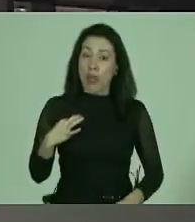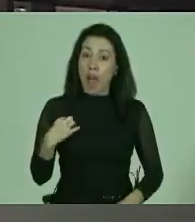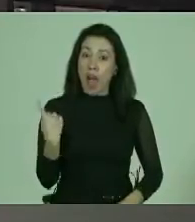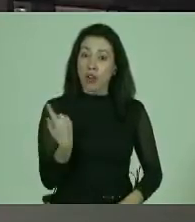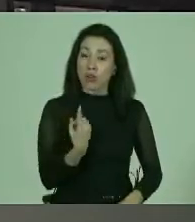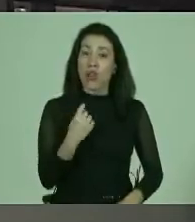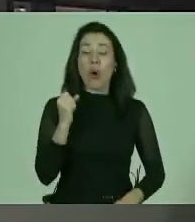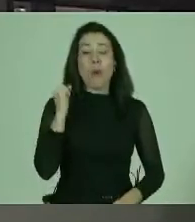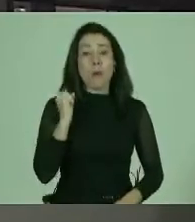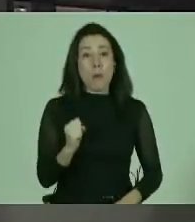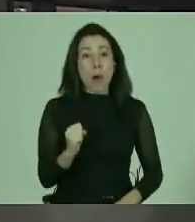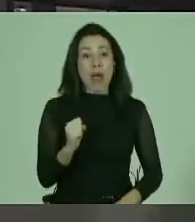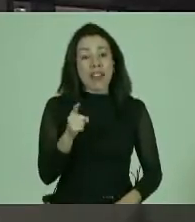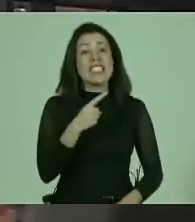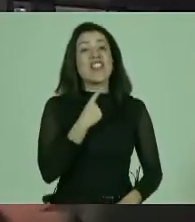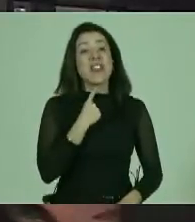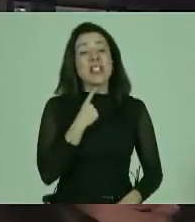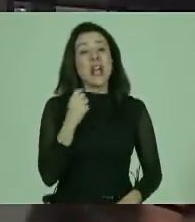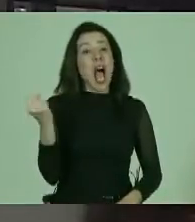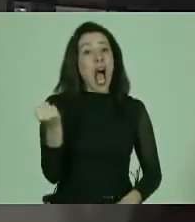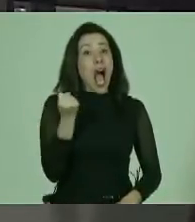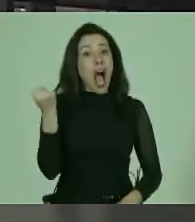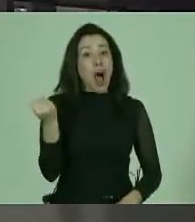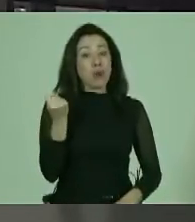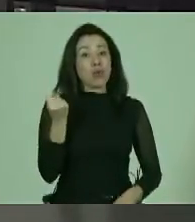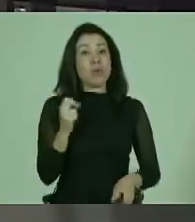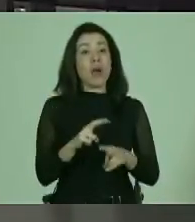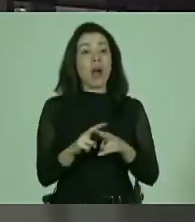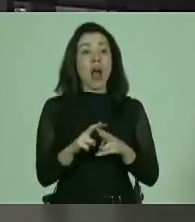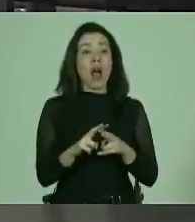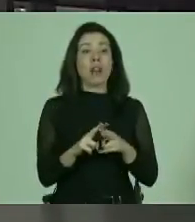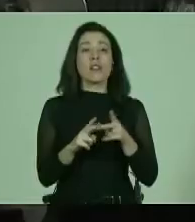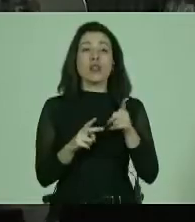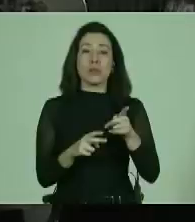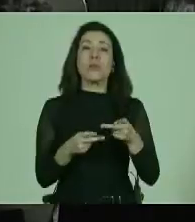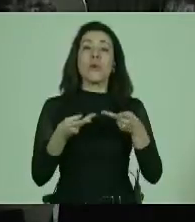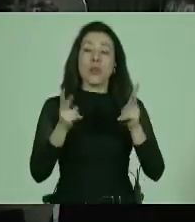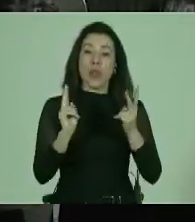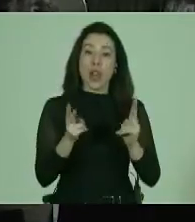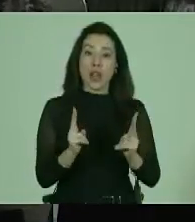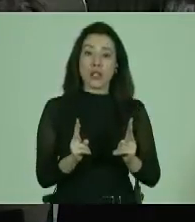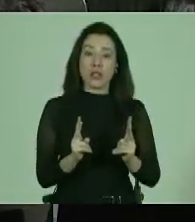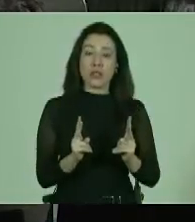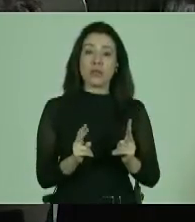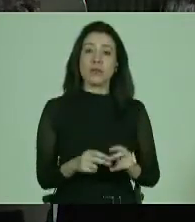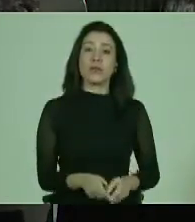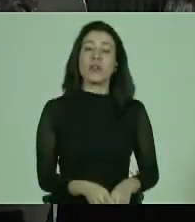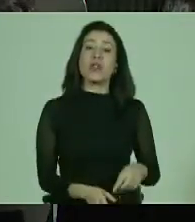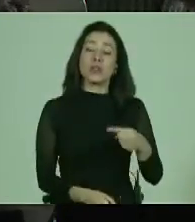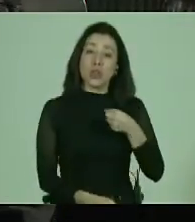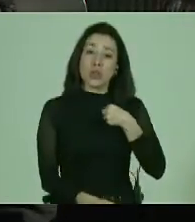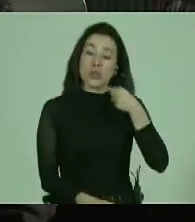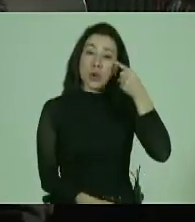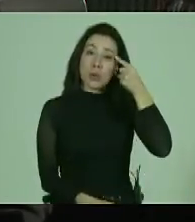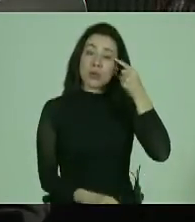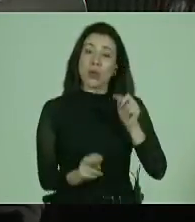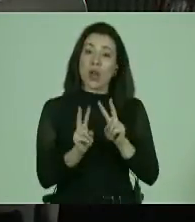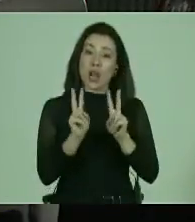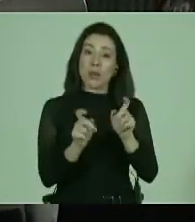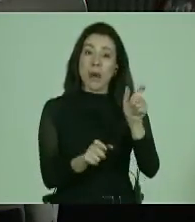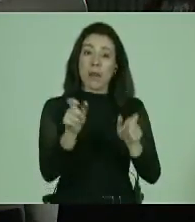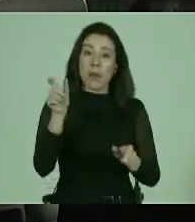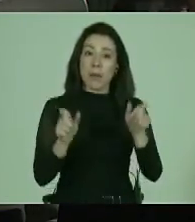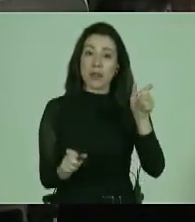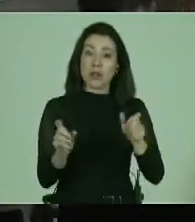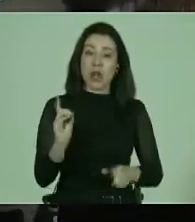puedan ser si lo desean autónomos y ejerzan sus derechos también en salida pues creo que en el ámbito de las personas